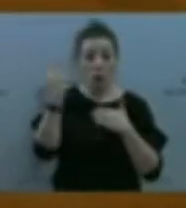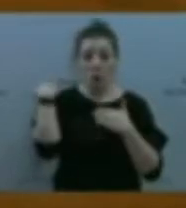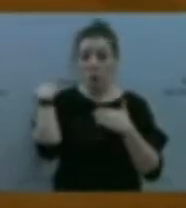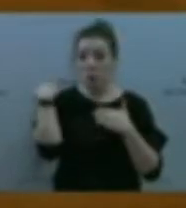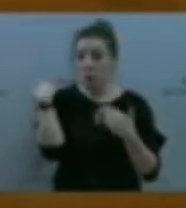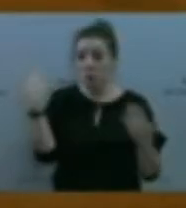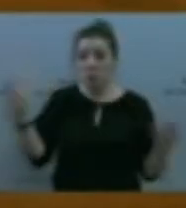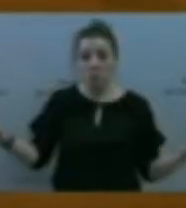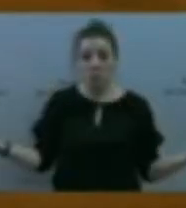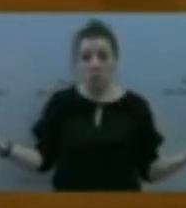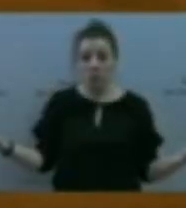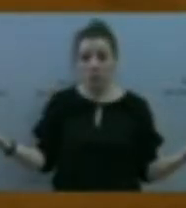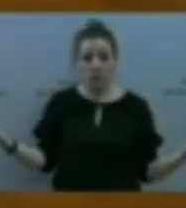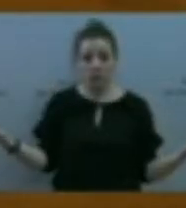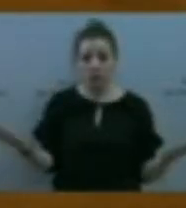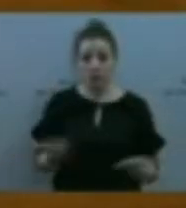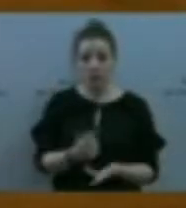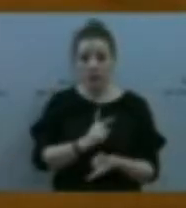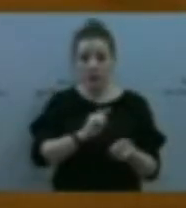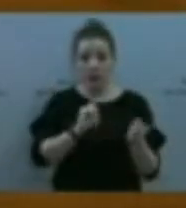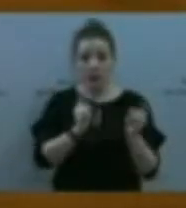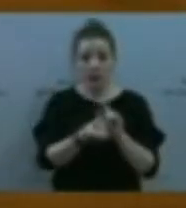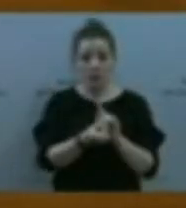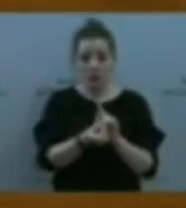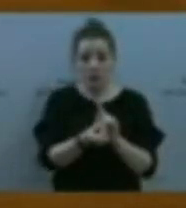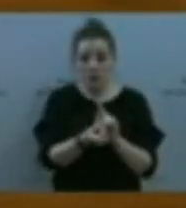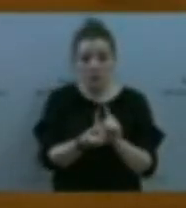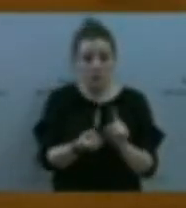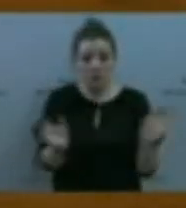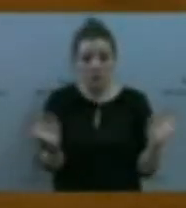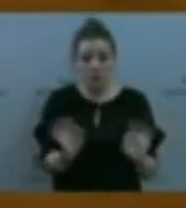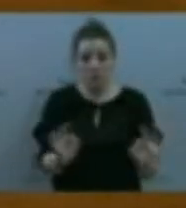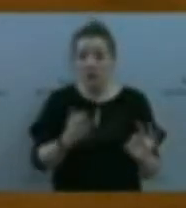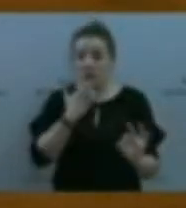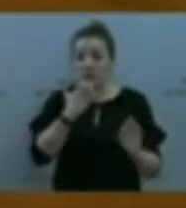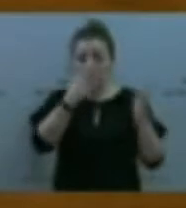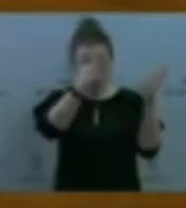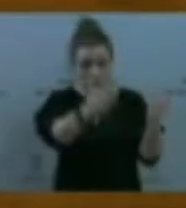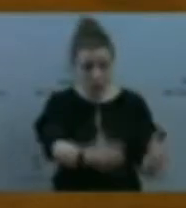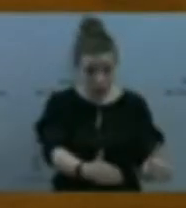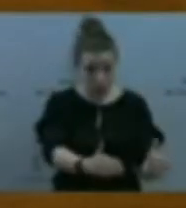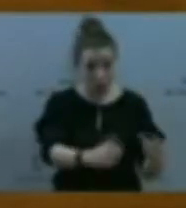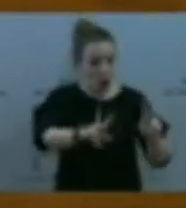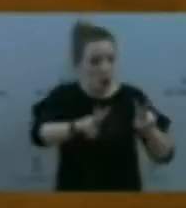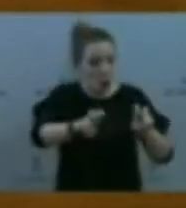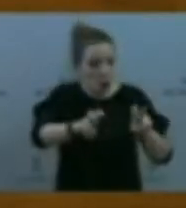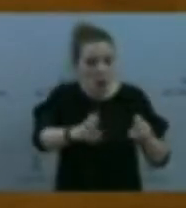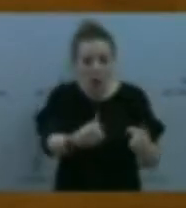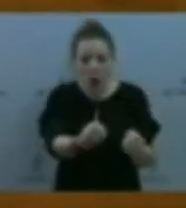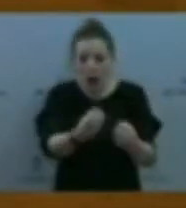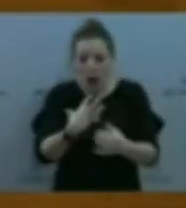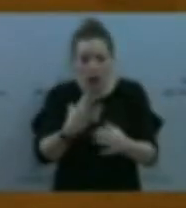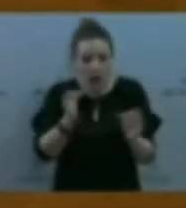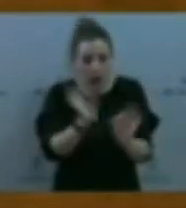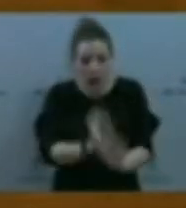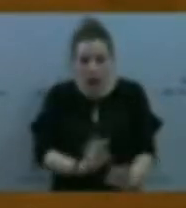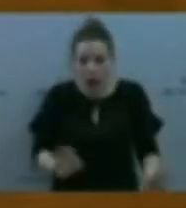cambiado. Y si usted no me aporta ninguna línea, ni ninguna coma nueva, ni nada, es difícil que yo pueda cambiar mi